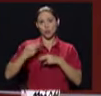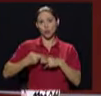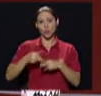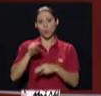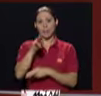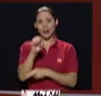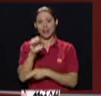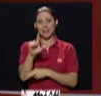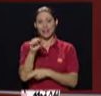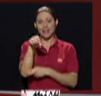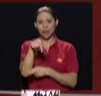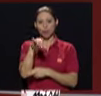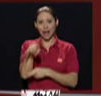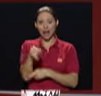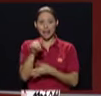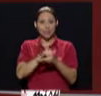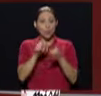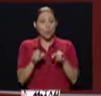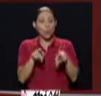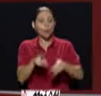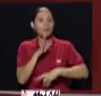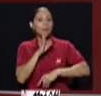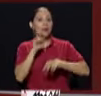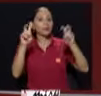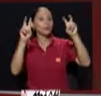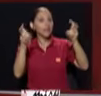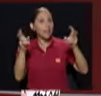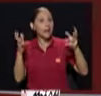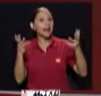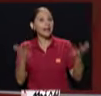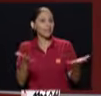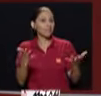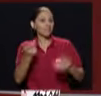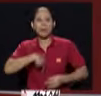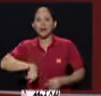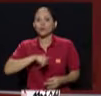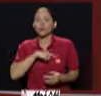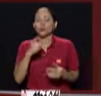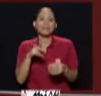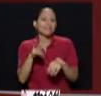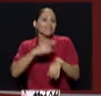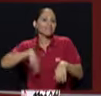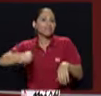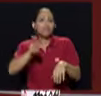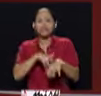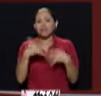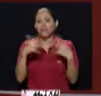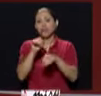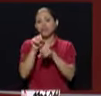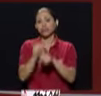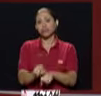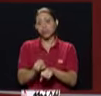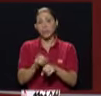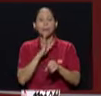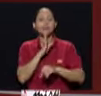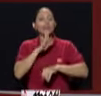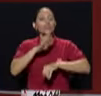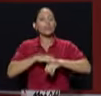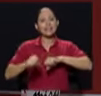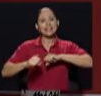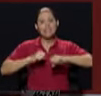Maribel Quiroz Jara y en esta oportunidad vamos a hablar de un tema que nos es tan común, tan familiar. Vamos a hablar de